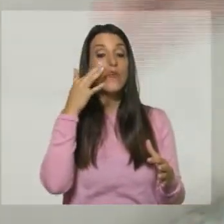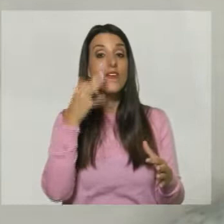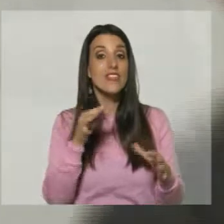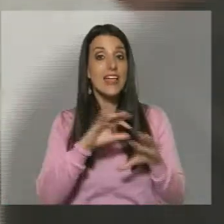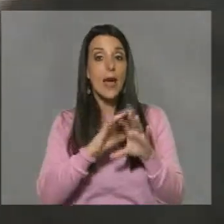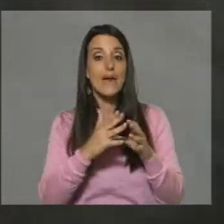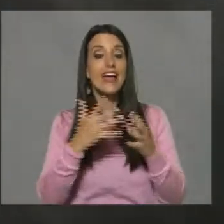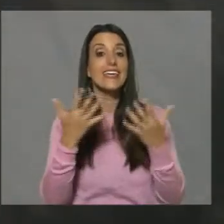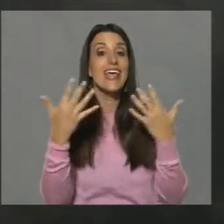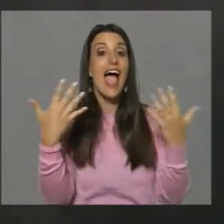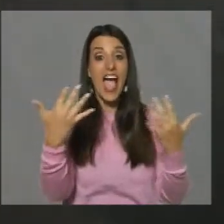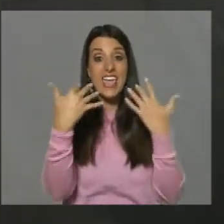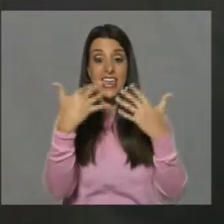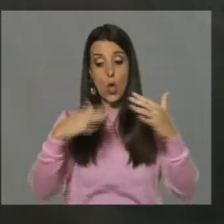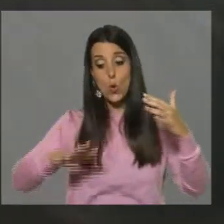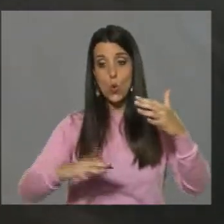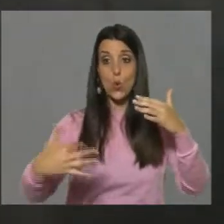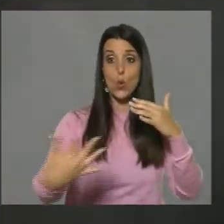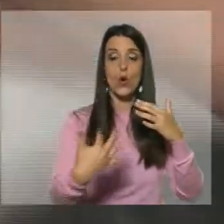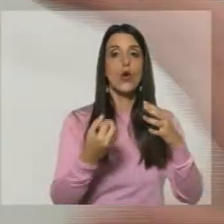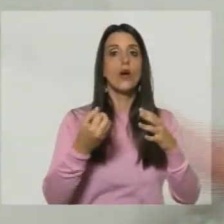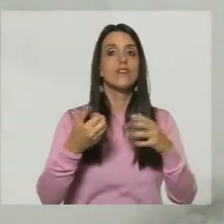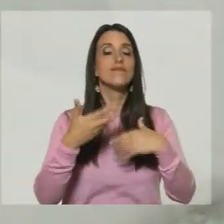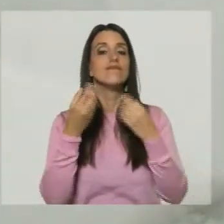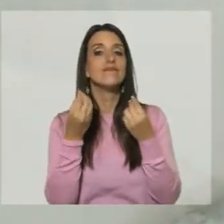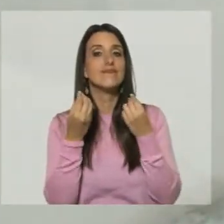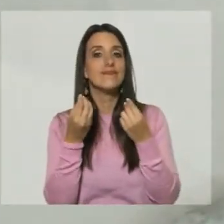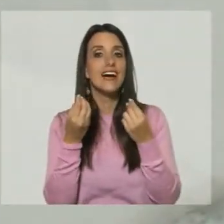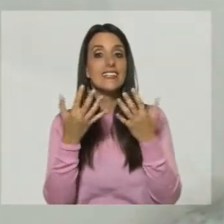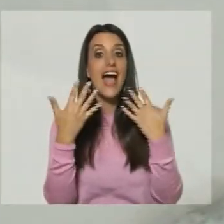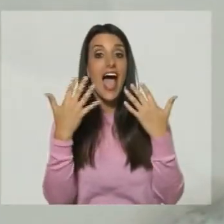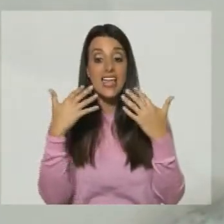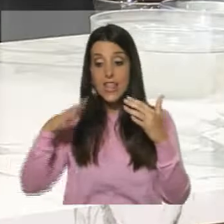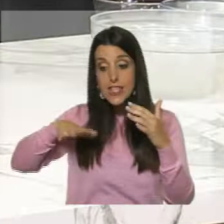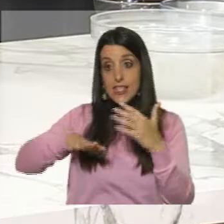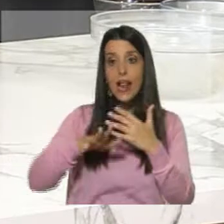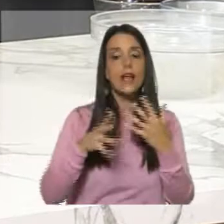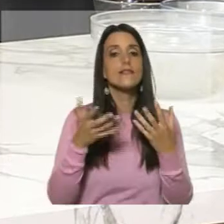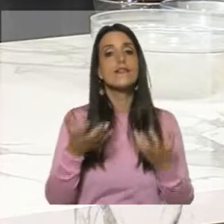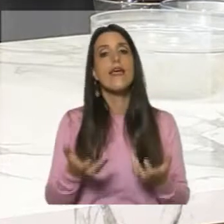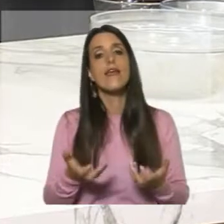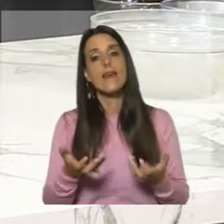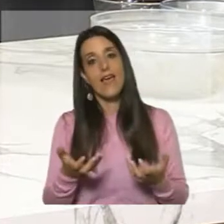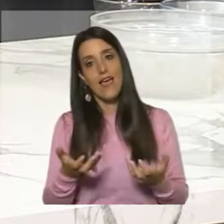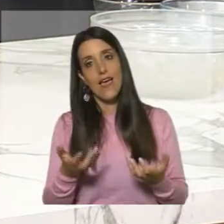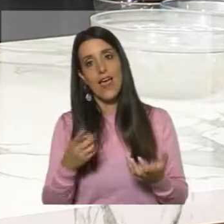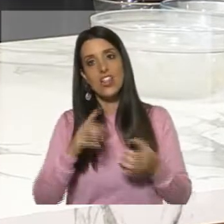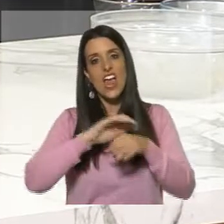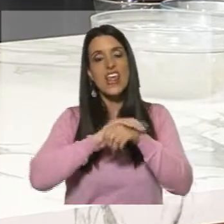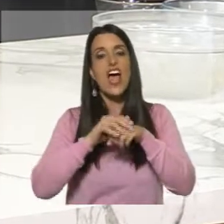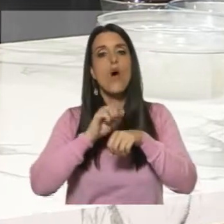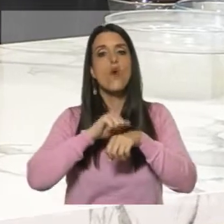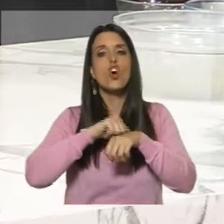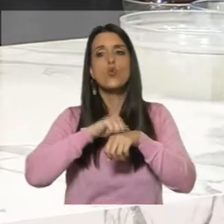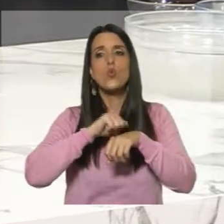que no le entra airecito. Porque si vos la tenés por cualquier lado, ¿qué pasa? Si vos no la cubrís, la masa se empieza a secar. Y en la parte de arriba se te hace como